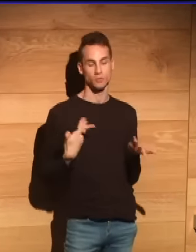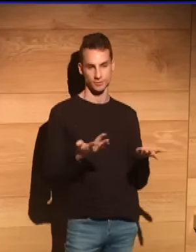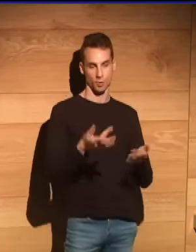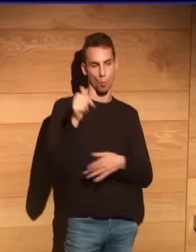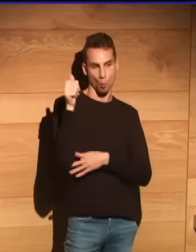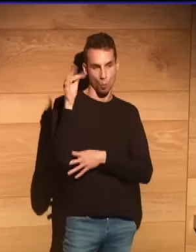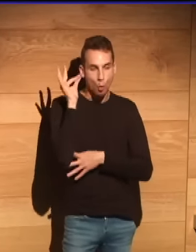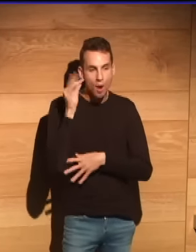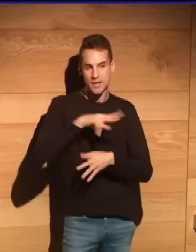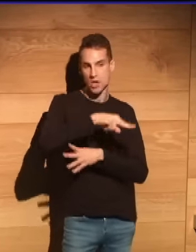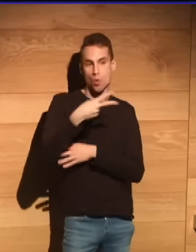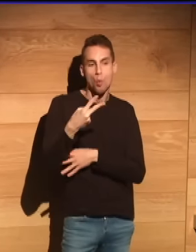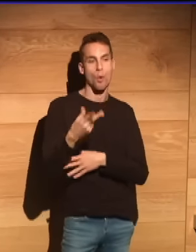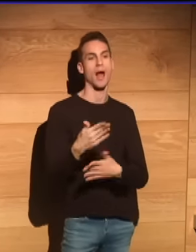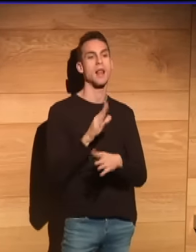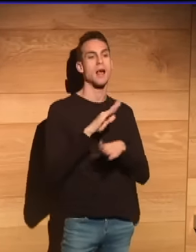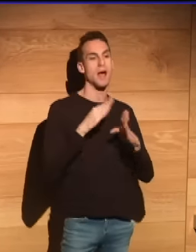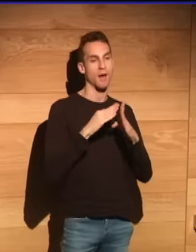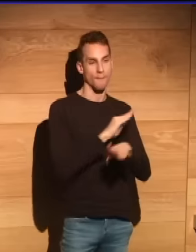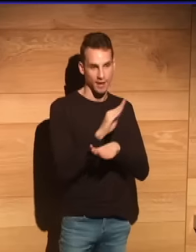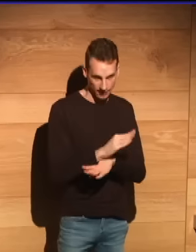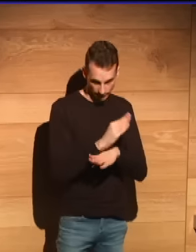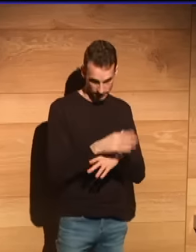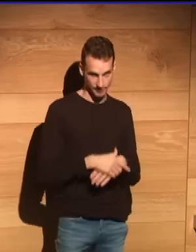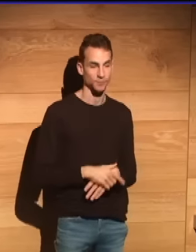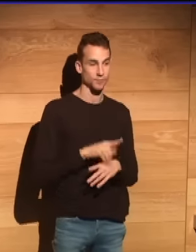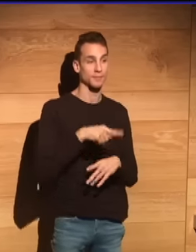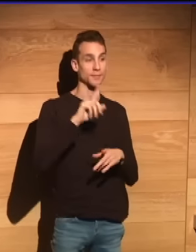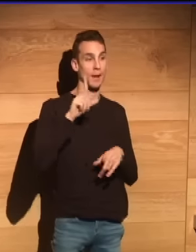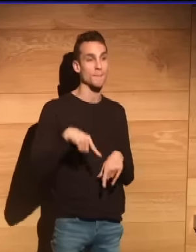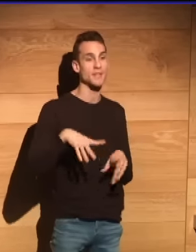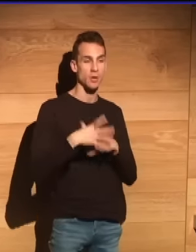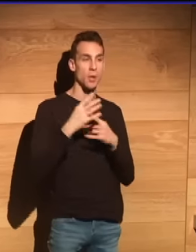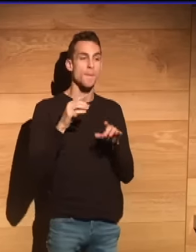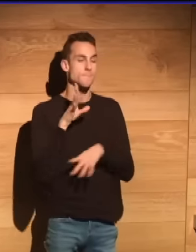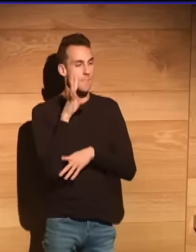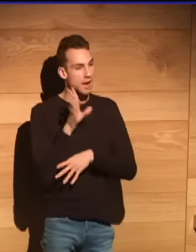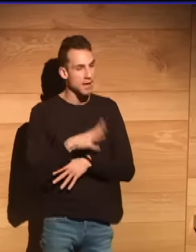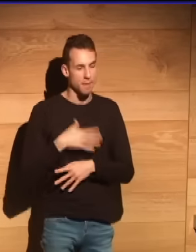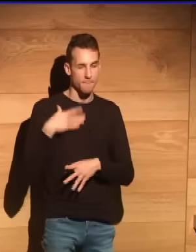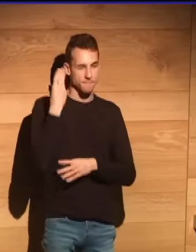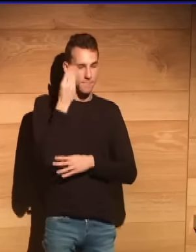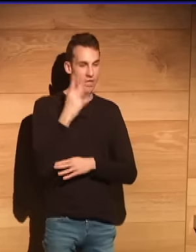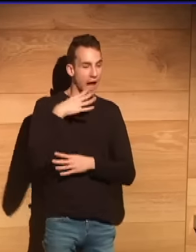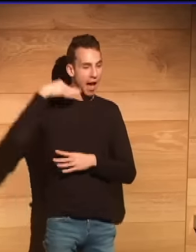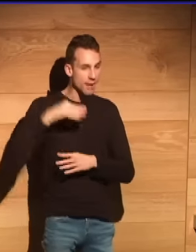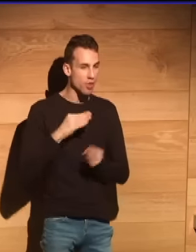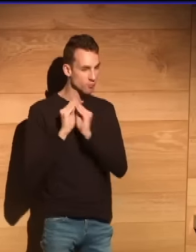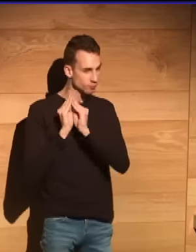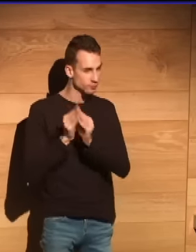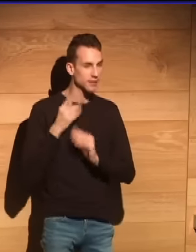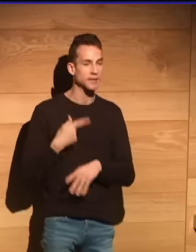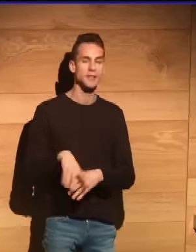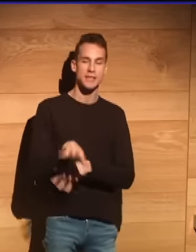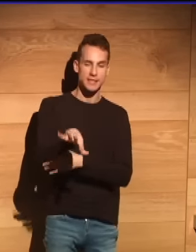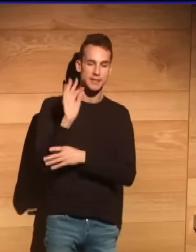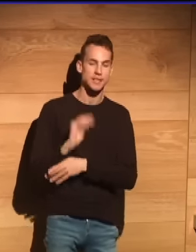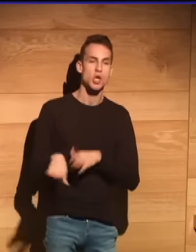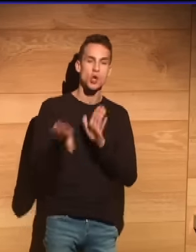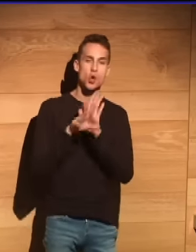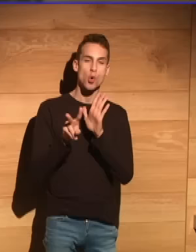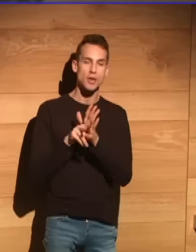modelo de recruiting que creo que hizo Amazon para poder seleccionar las mejores currículums para ser ejecutivo.